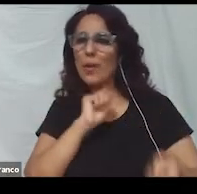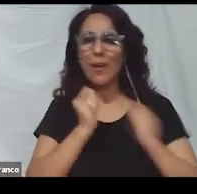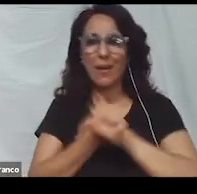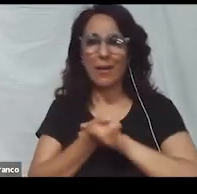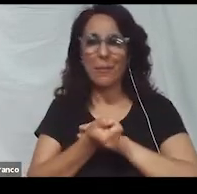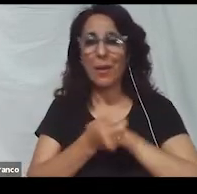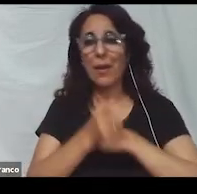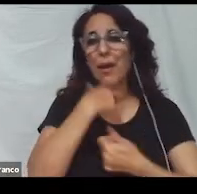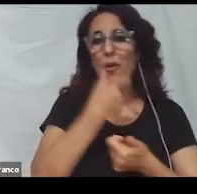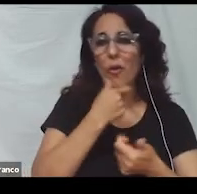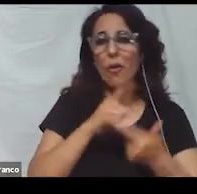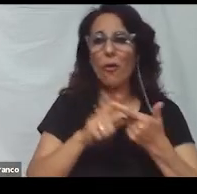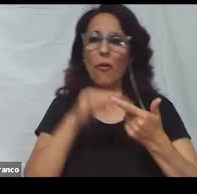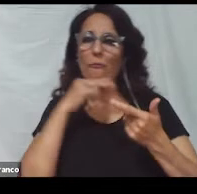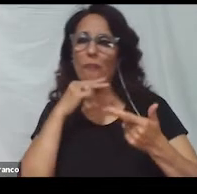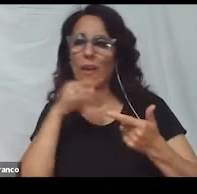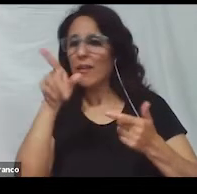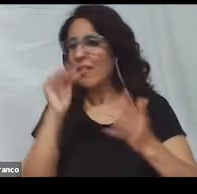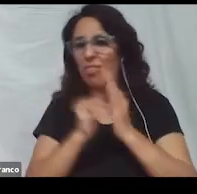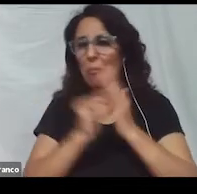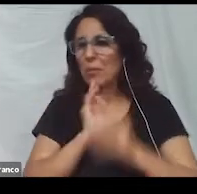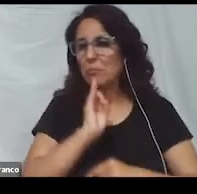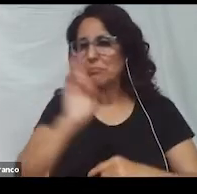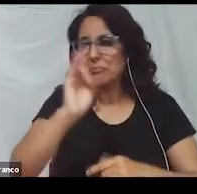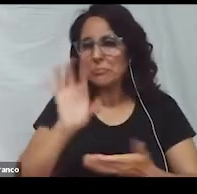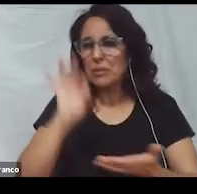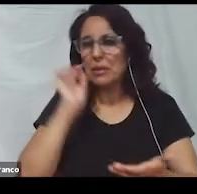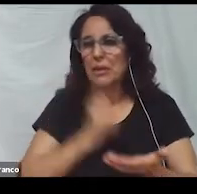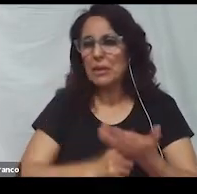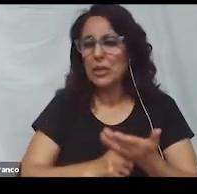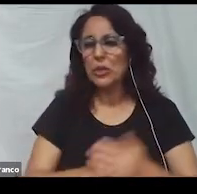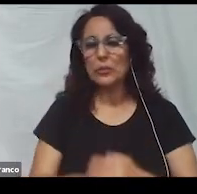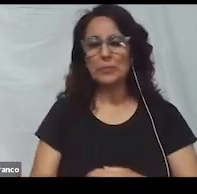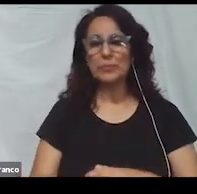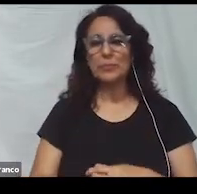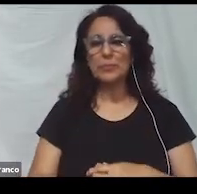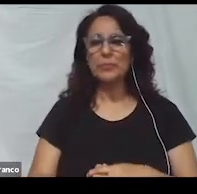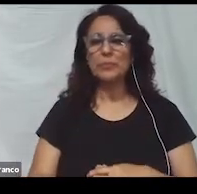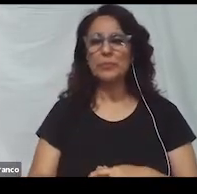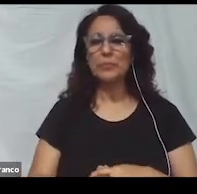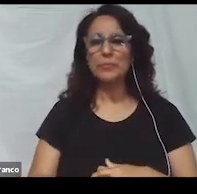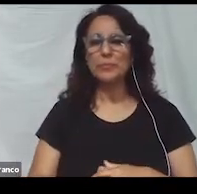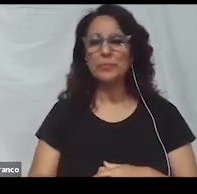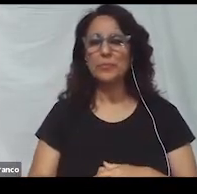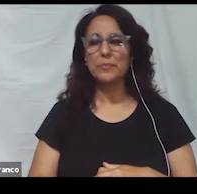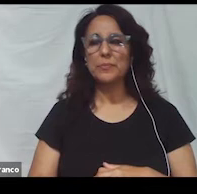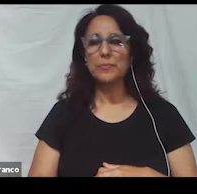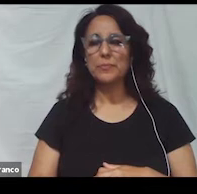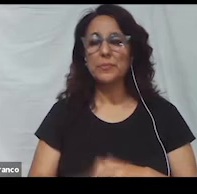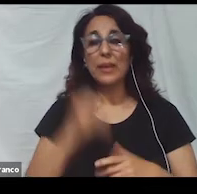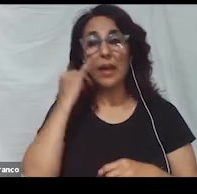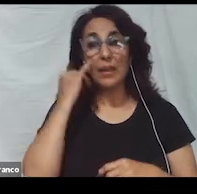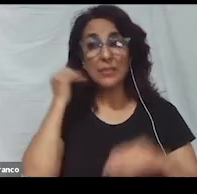azul. Rojo, verde, etc. Hay muchas webs de este estilo. Entonces, ¿por qué les comento esto? Bien, como ya